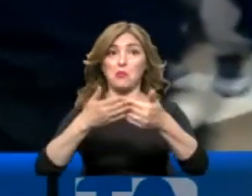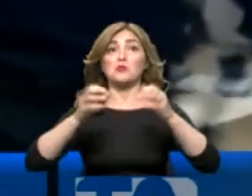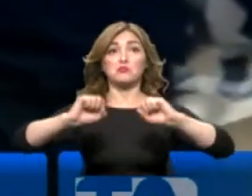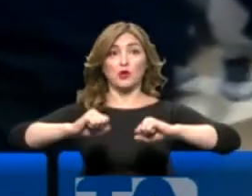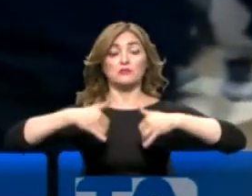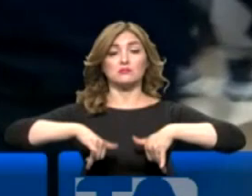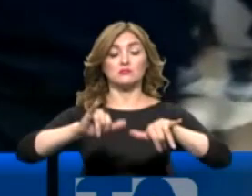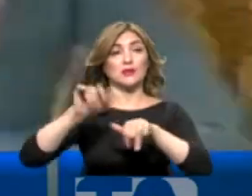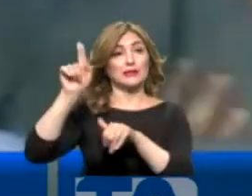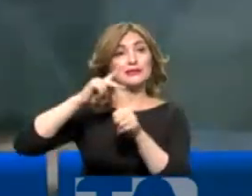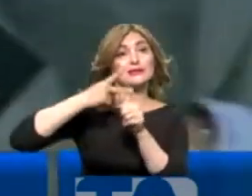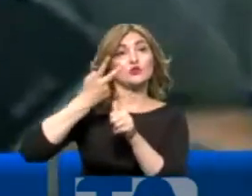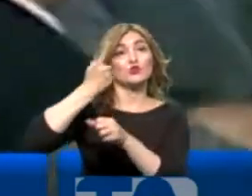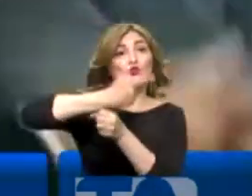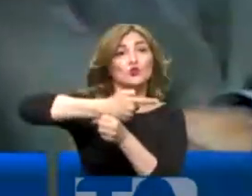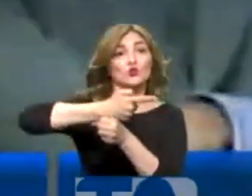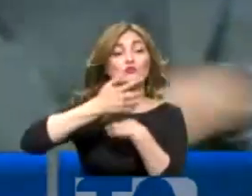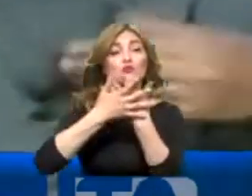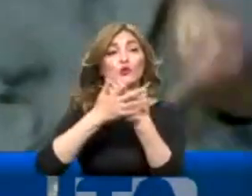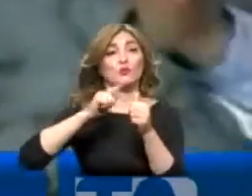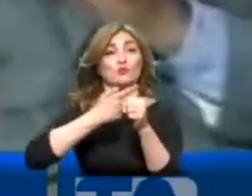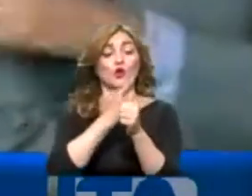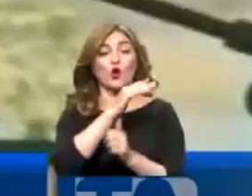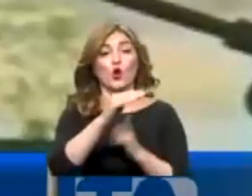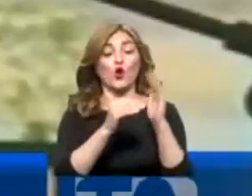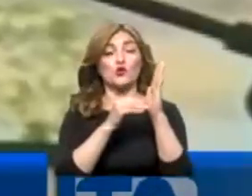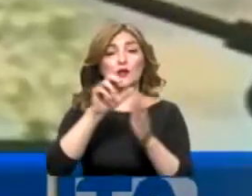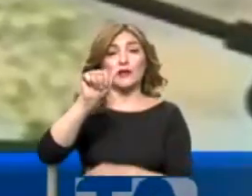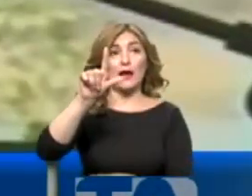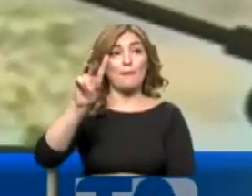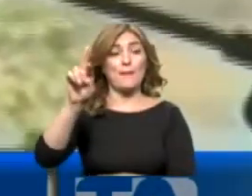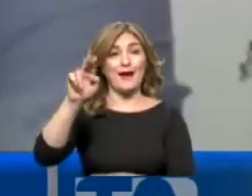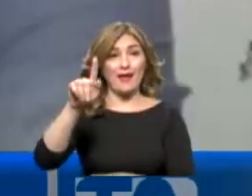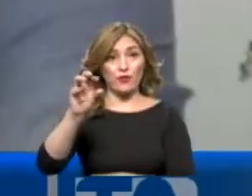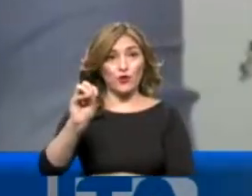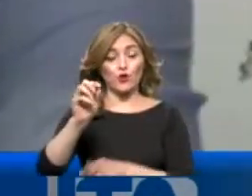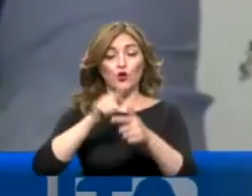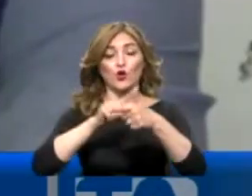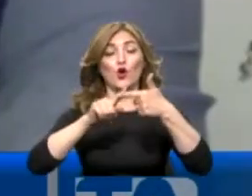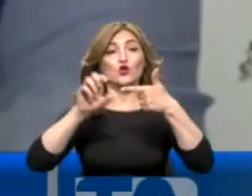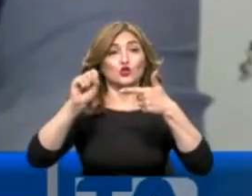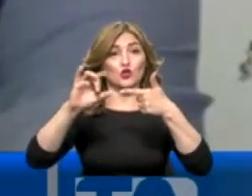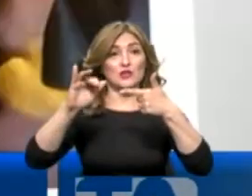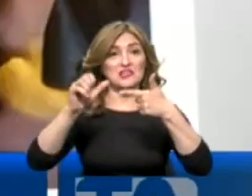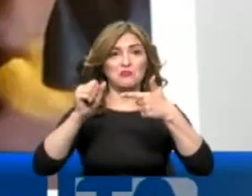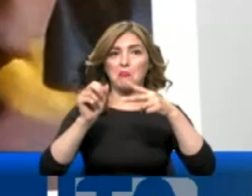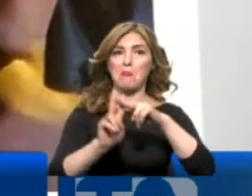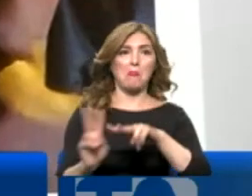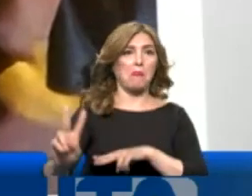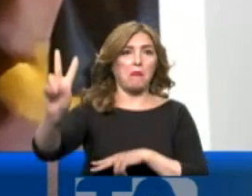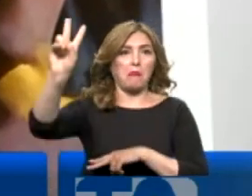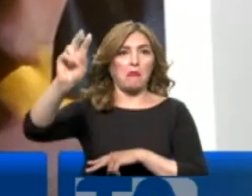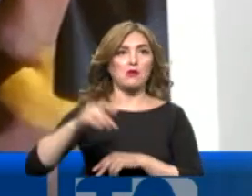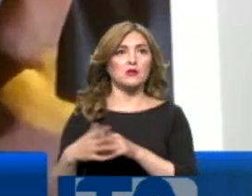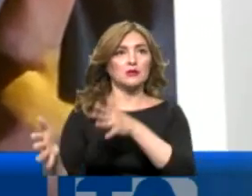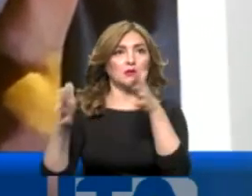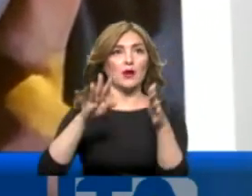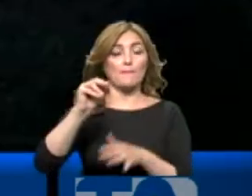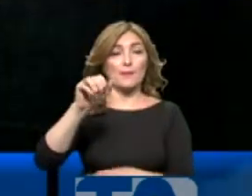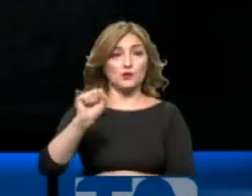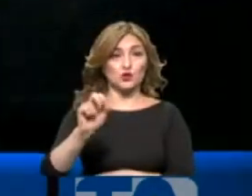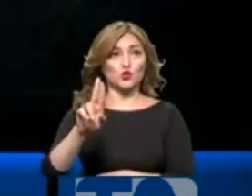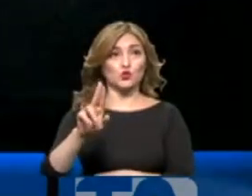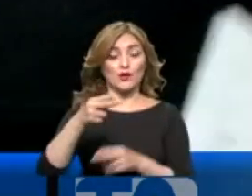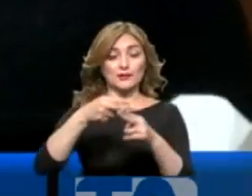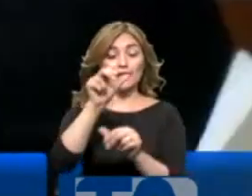segunda orden de prisión. La primera en contra de Vinicio Alvarado y Walter Solís, quienes ya están fuera del país. Yamil Mazú, ex asesor de